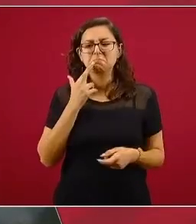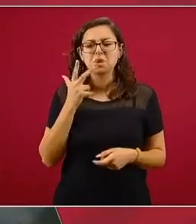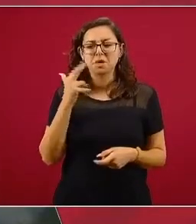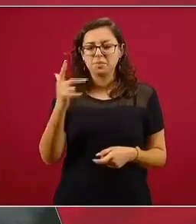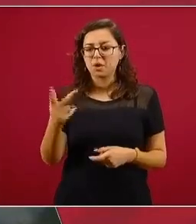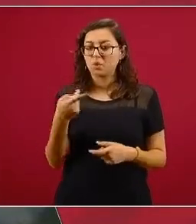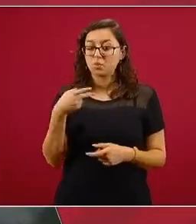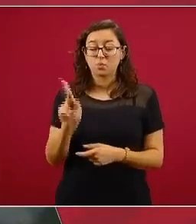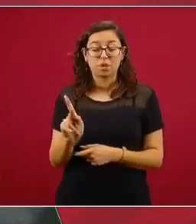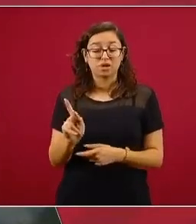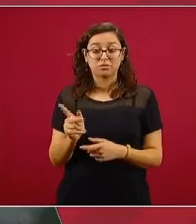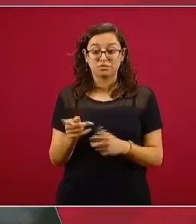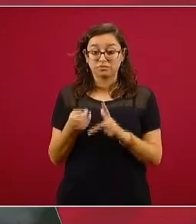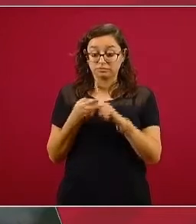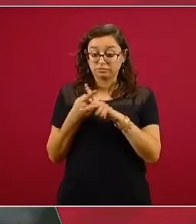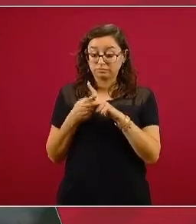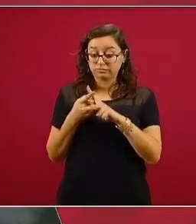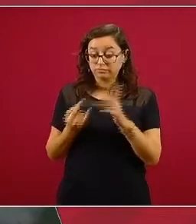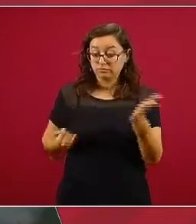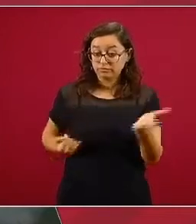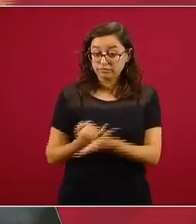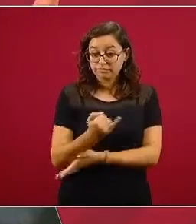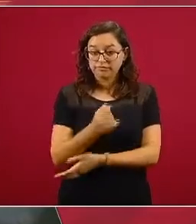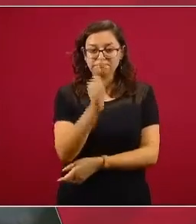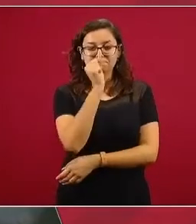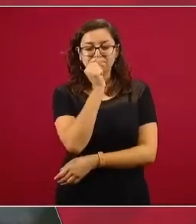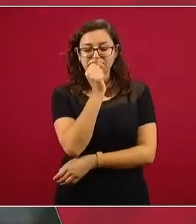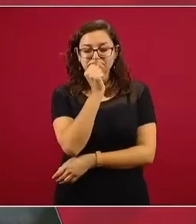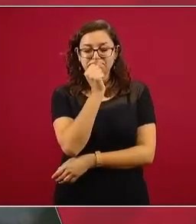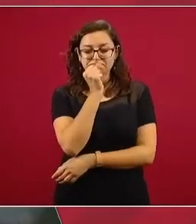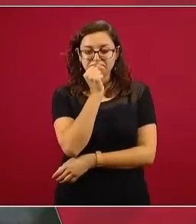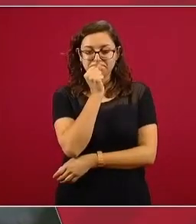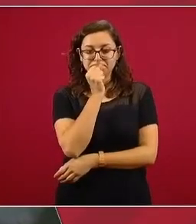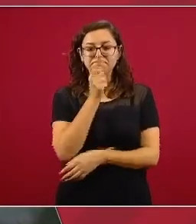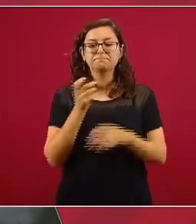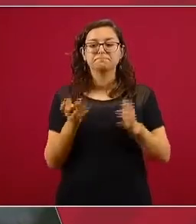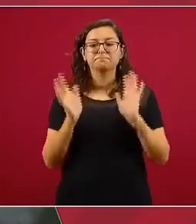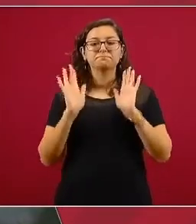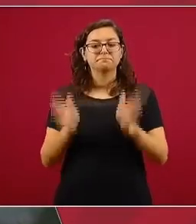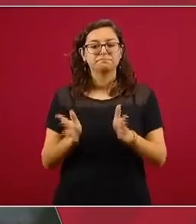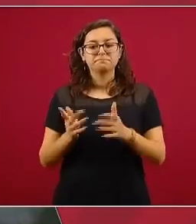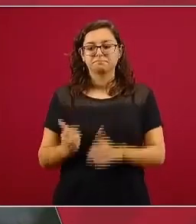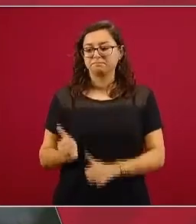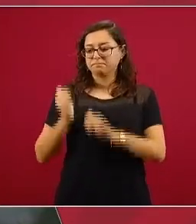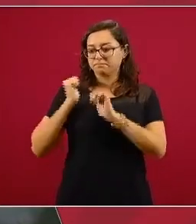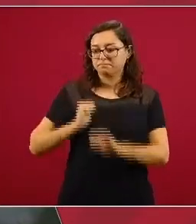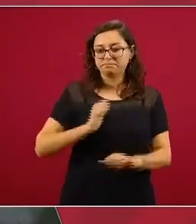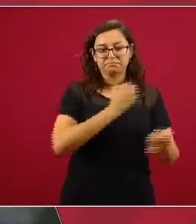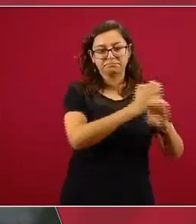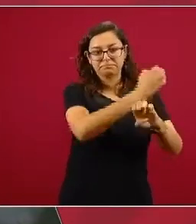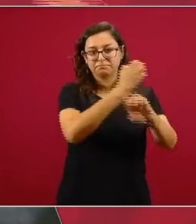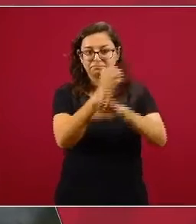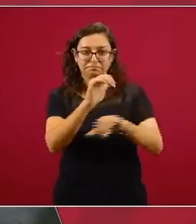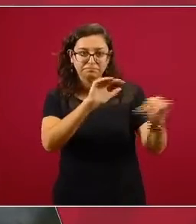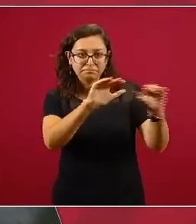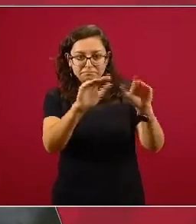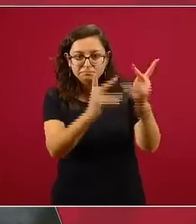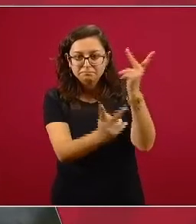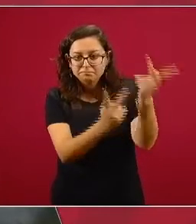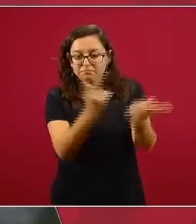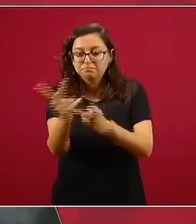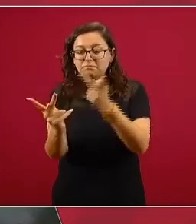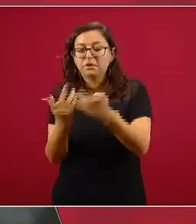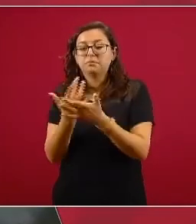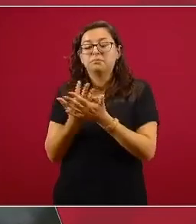una decisión numérica para cada estado. Ya hemos hecho una consulta a las autoridades sanitarias estatales y estamos esperando